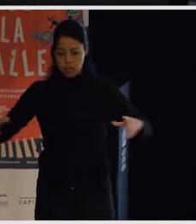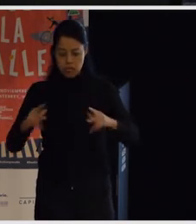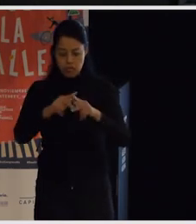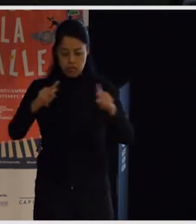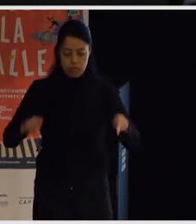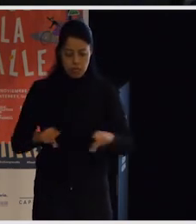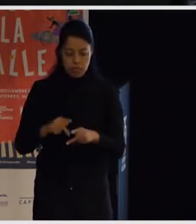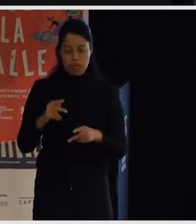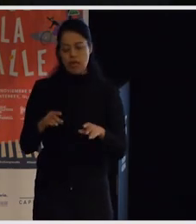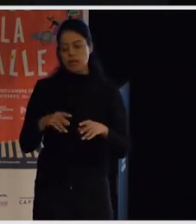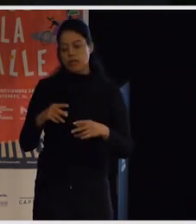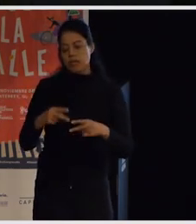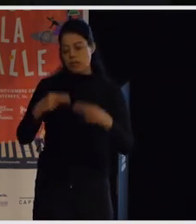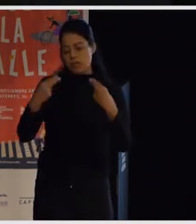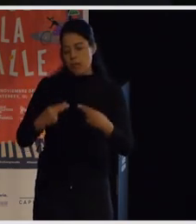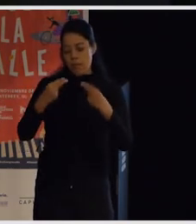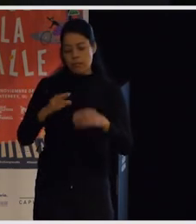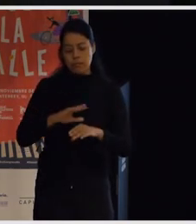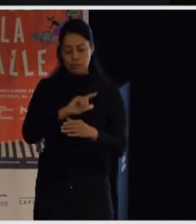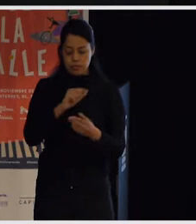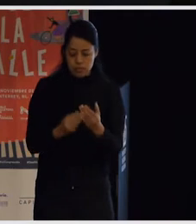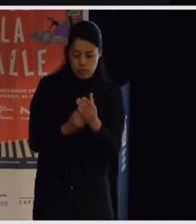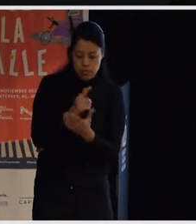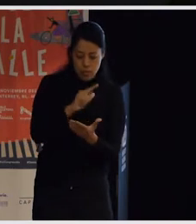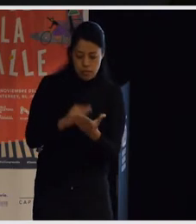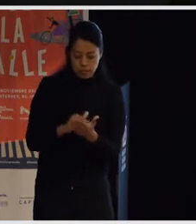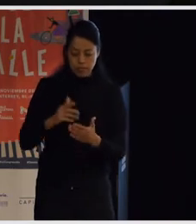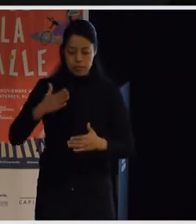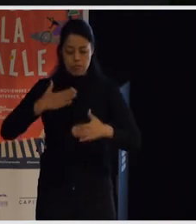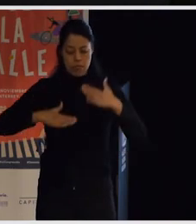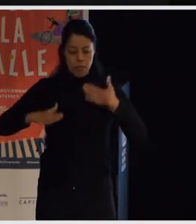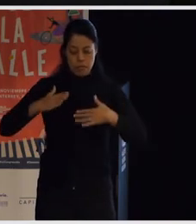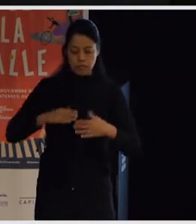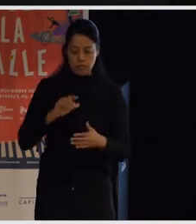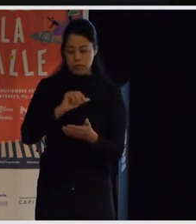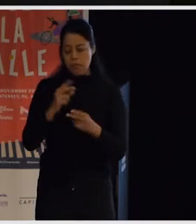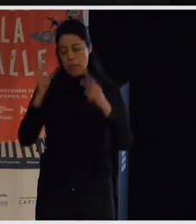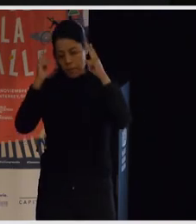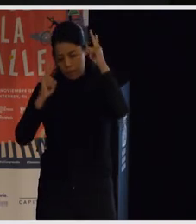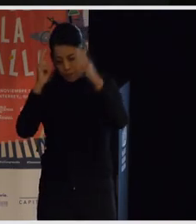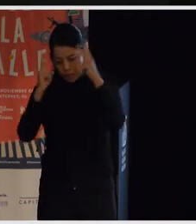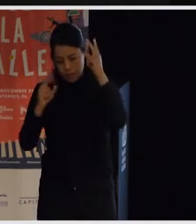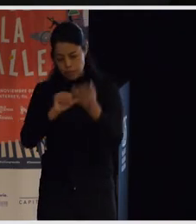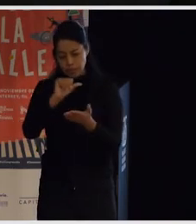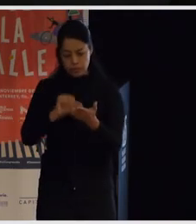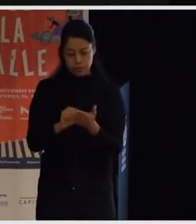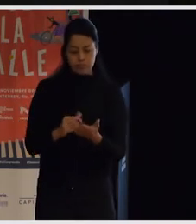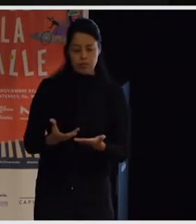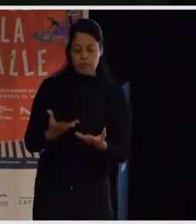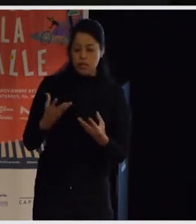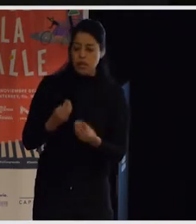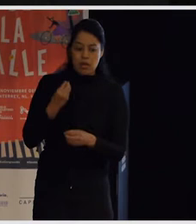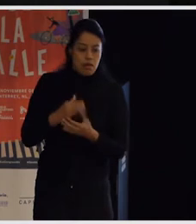como nuevos espacios públicos no visita el centro se empieza empieza a dejar cómo hacer cool porque ahora que como